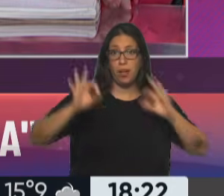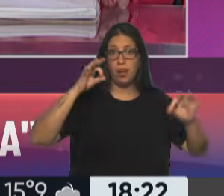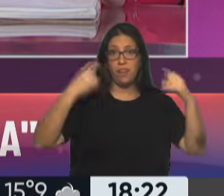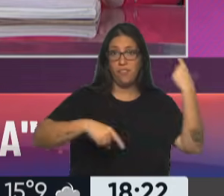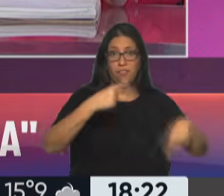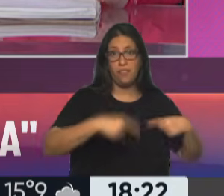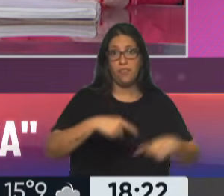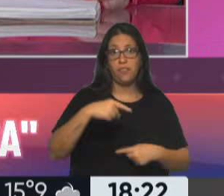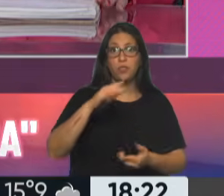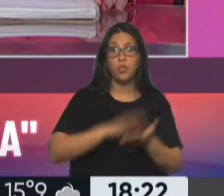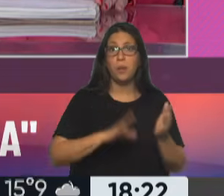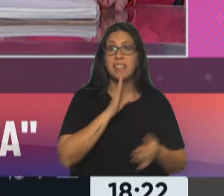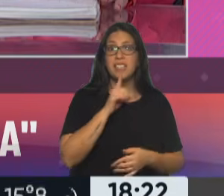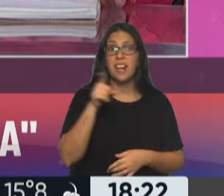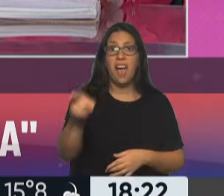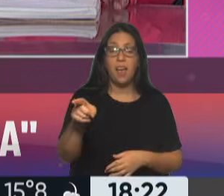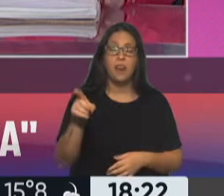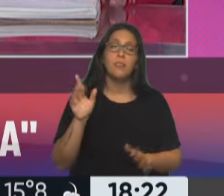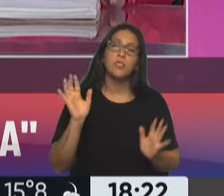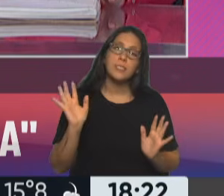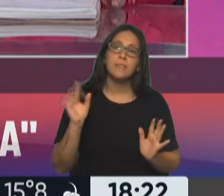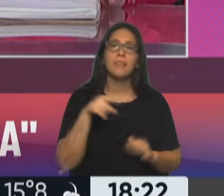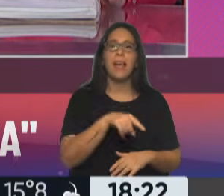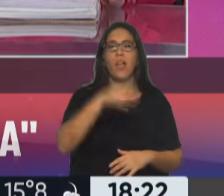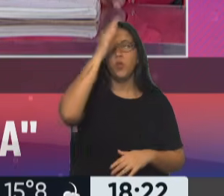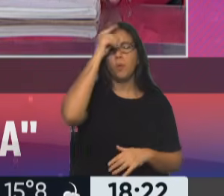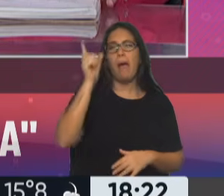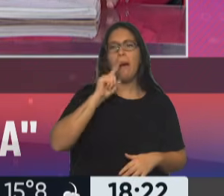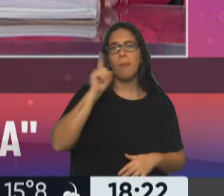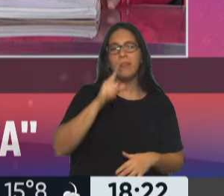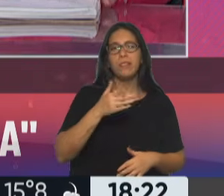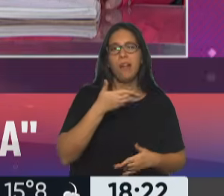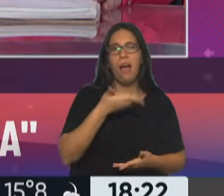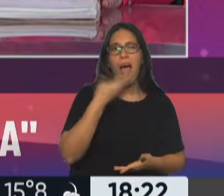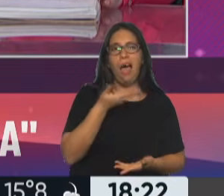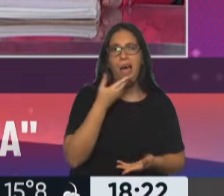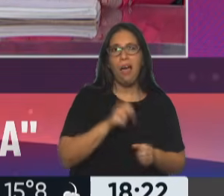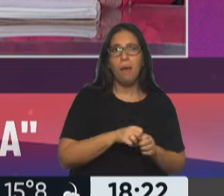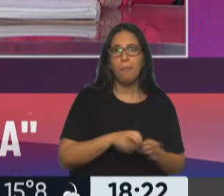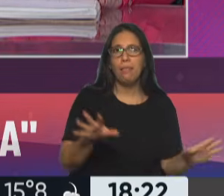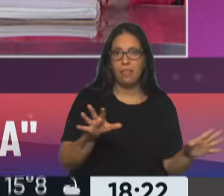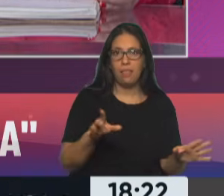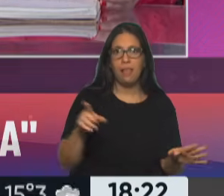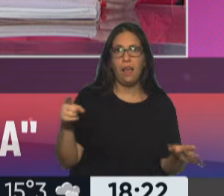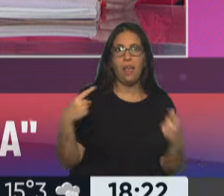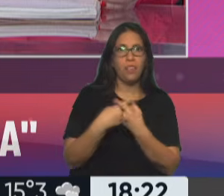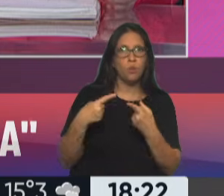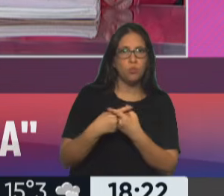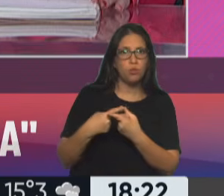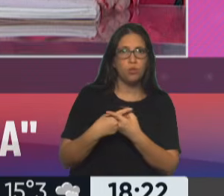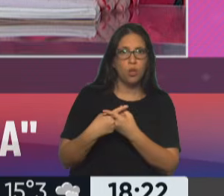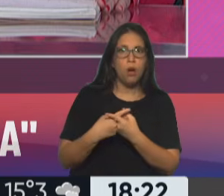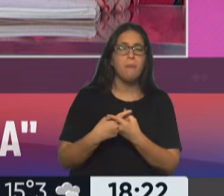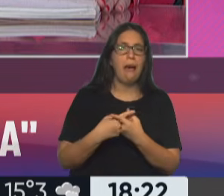Israel. Entonces a mí me parece que él lo dejó trascender un poco para, podríamos decir, marcarle la cancha a Israel, pero también para hacia adentro de